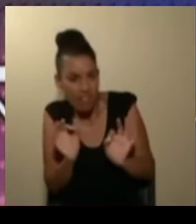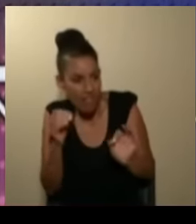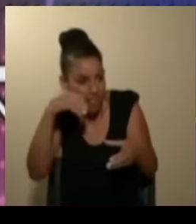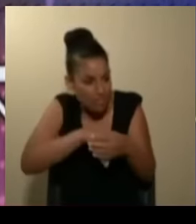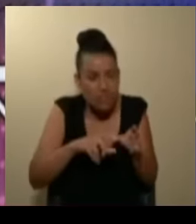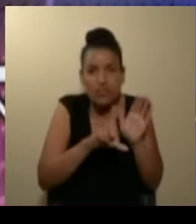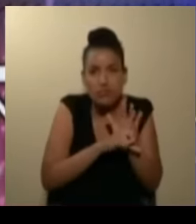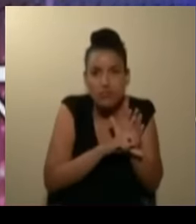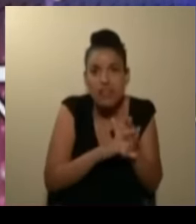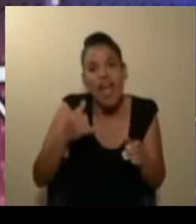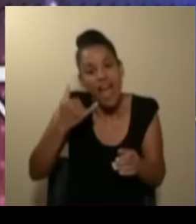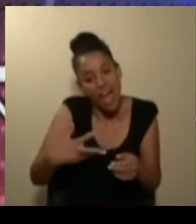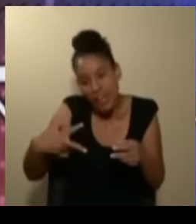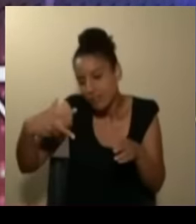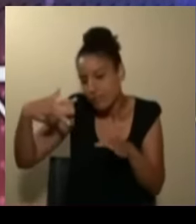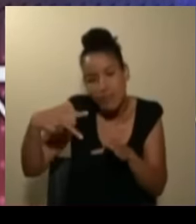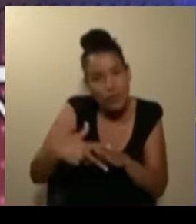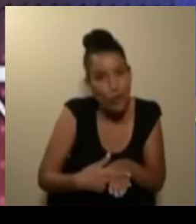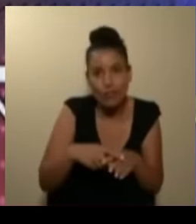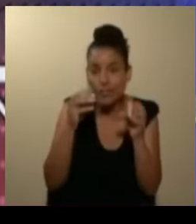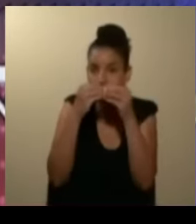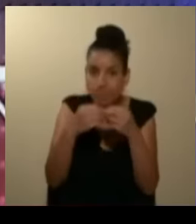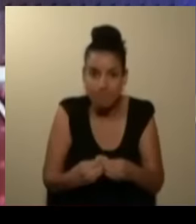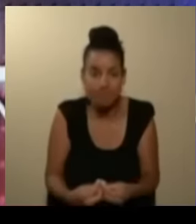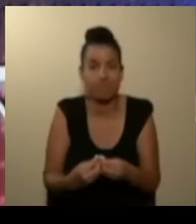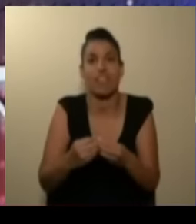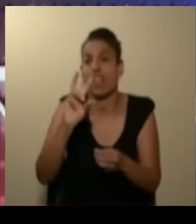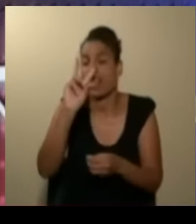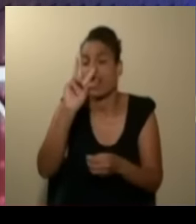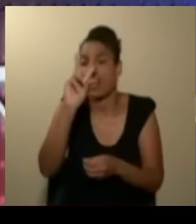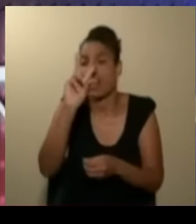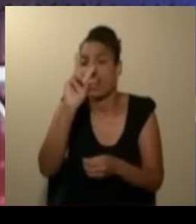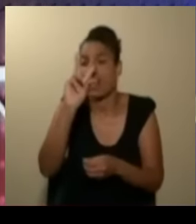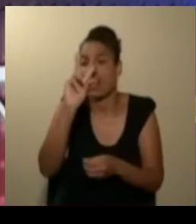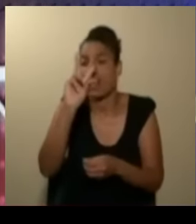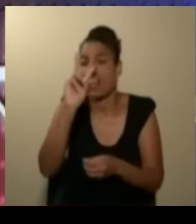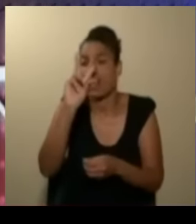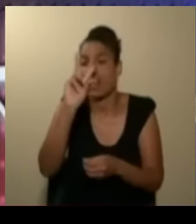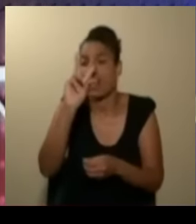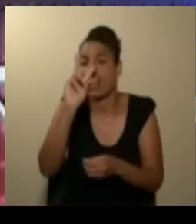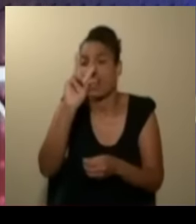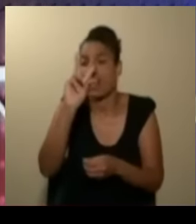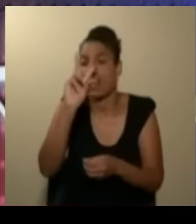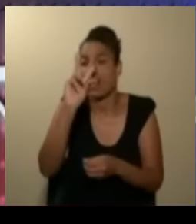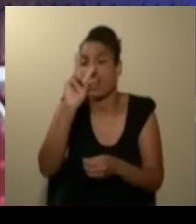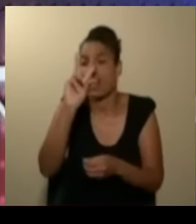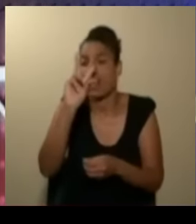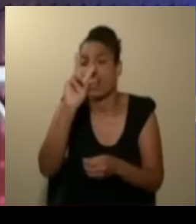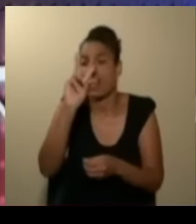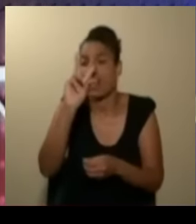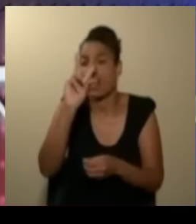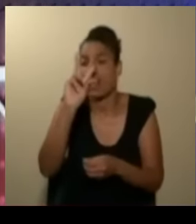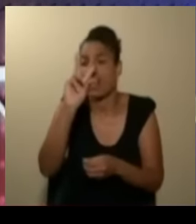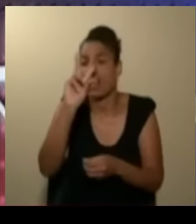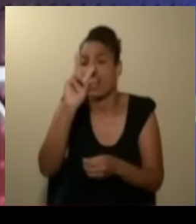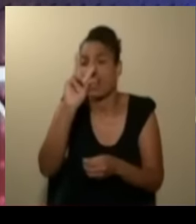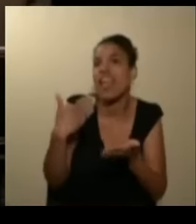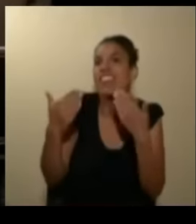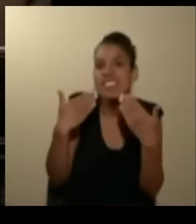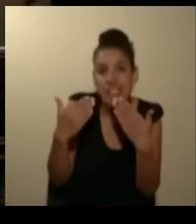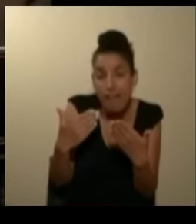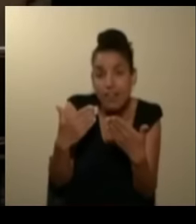recorte presupuestal en la ANEP, en la universidad, en la UTEC, en la ANI, en las becas. Se hablan de las becas y se